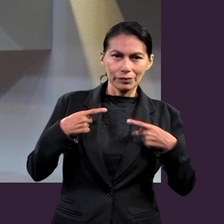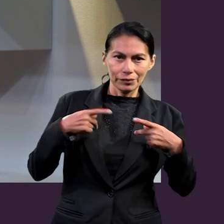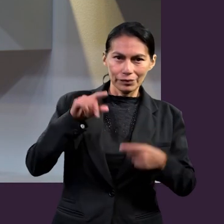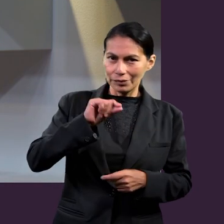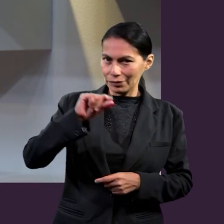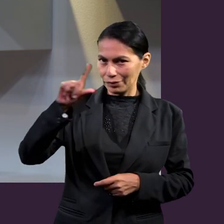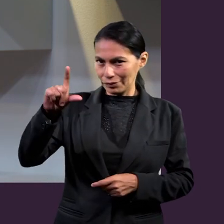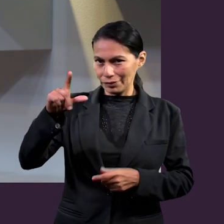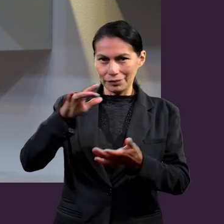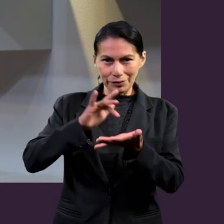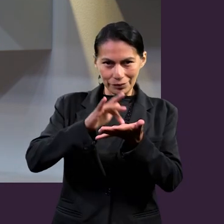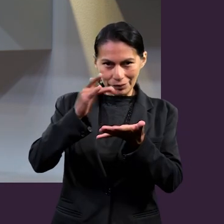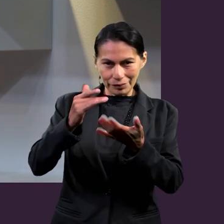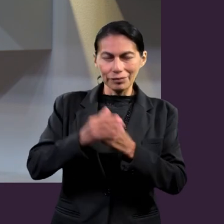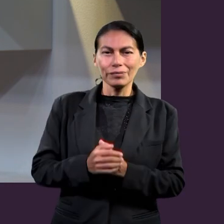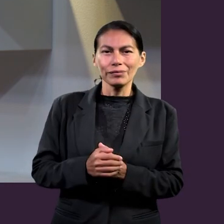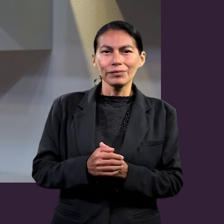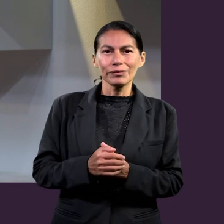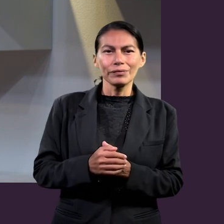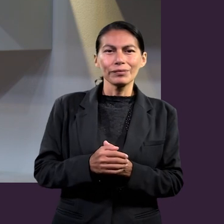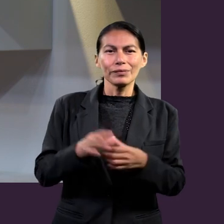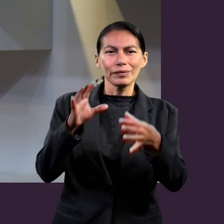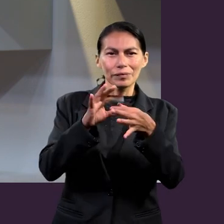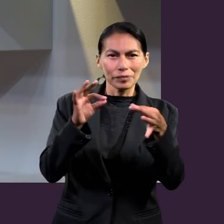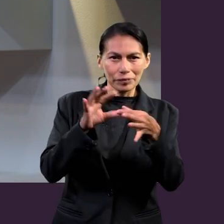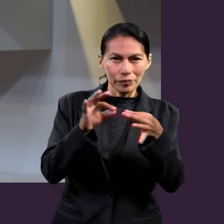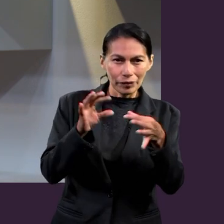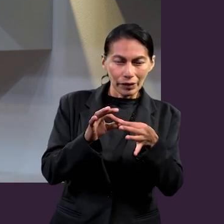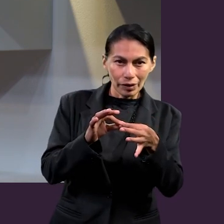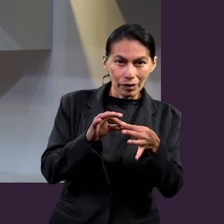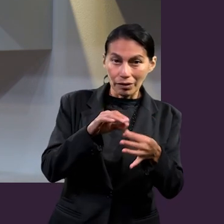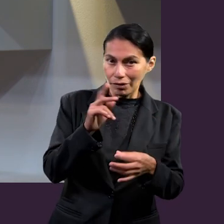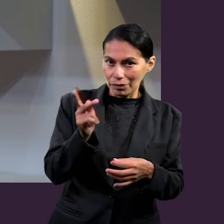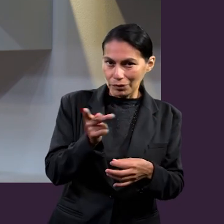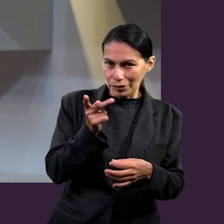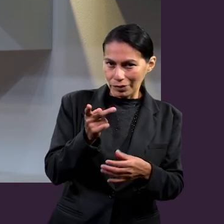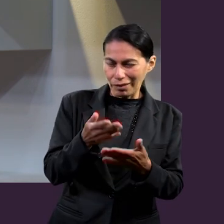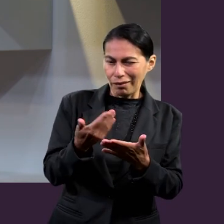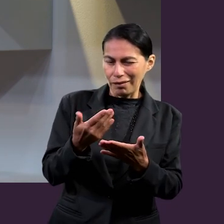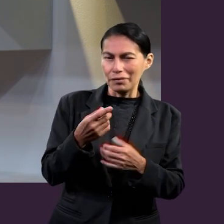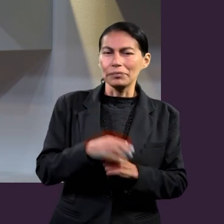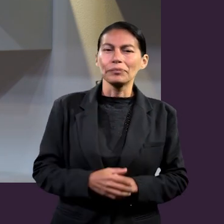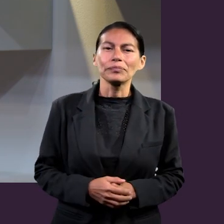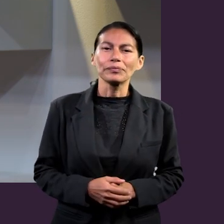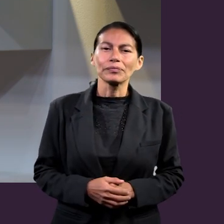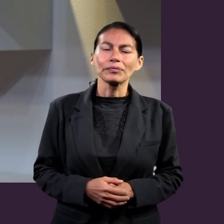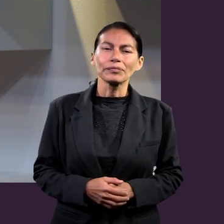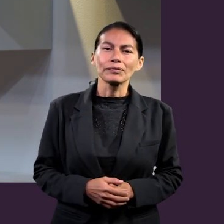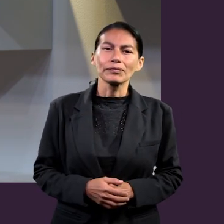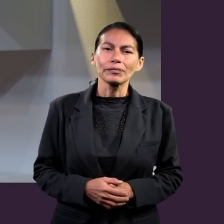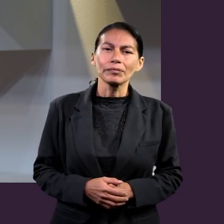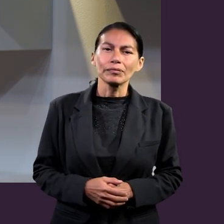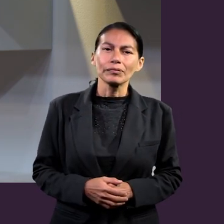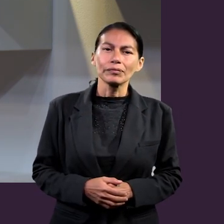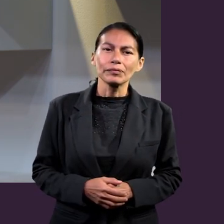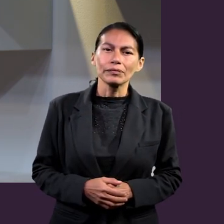Agradecemos al experto por nos aclarar con relación a la pregunta anterior.